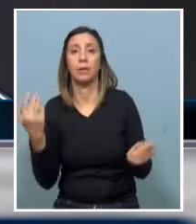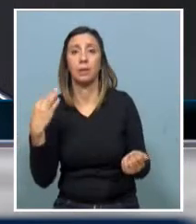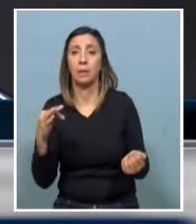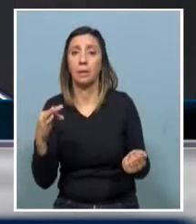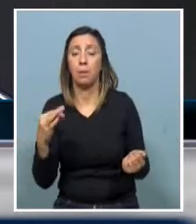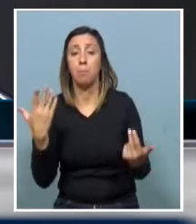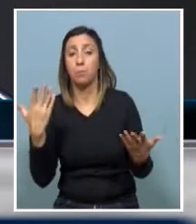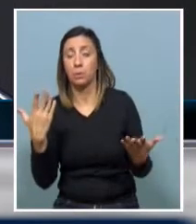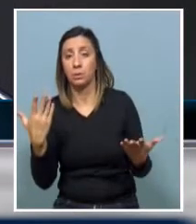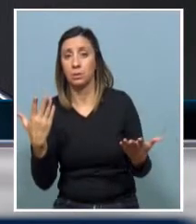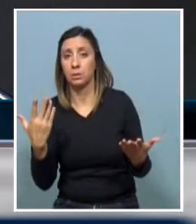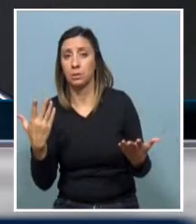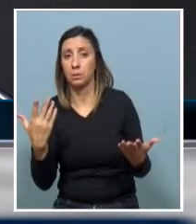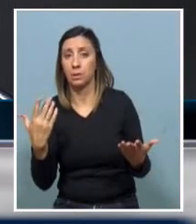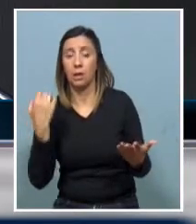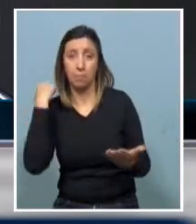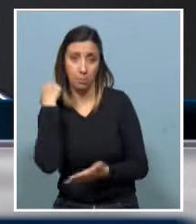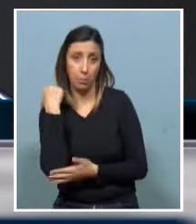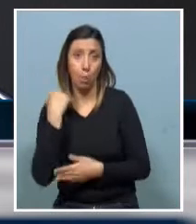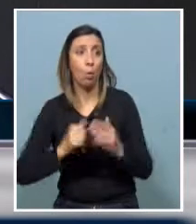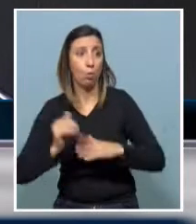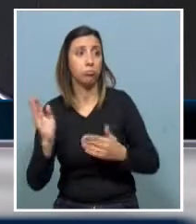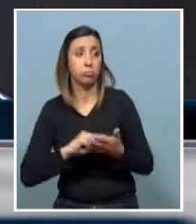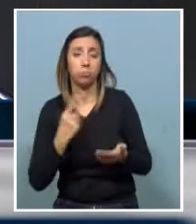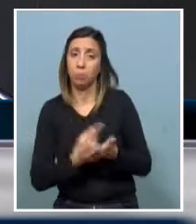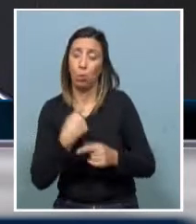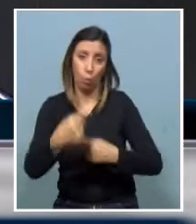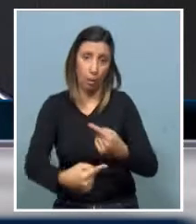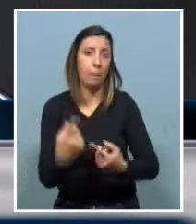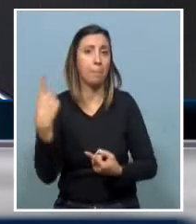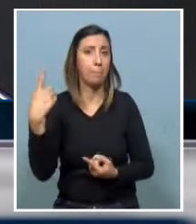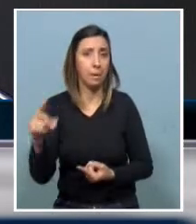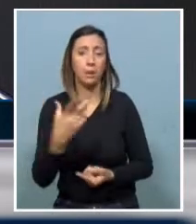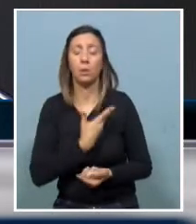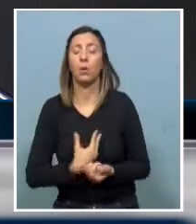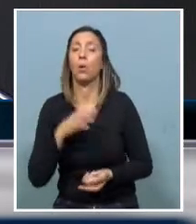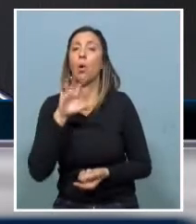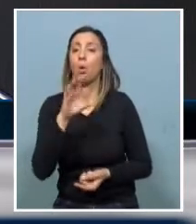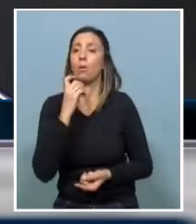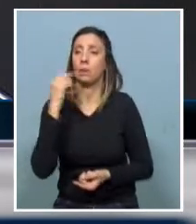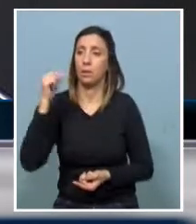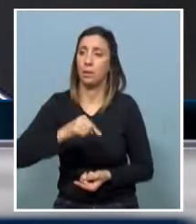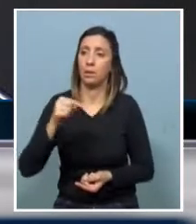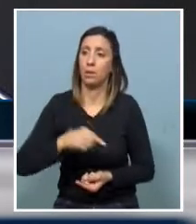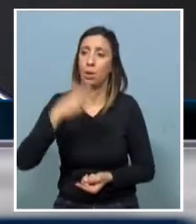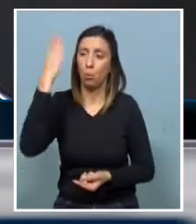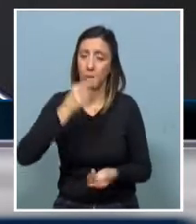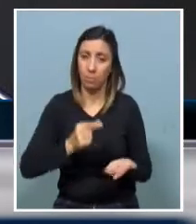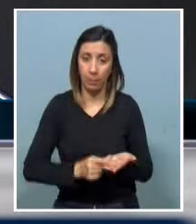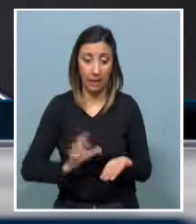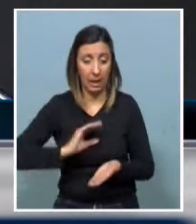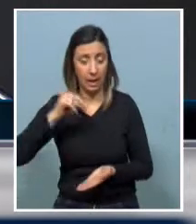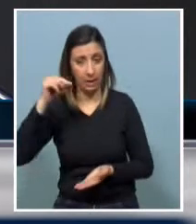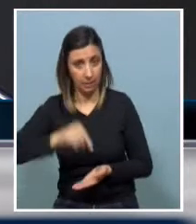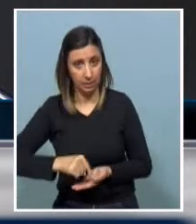no tenían la capacidad económica financiera de lanzar nuevas obras. Y justamente lo que está haciendo el gobernador Alberto Rodríguez Sáenz en el último tramo de este